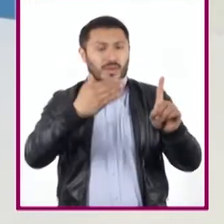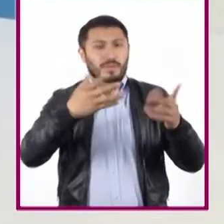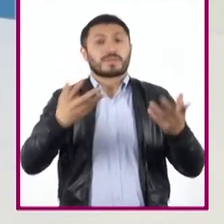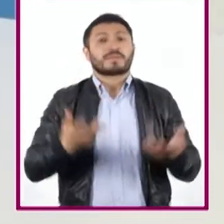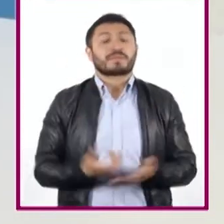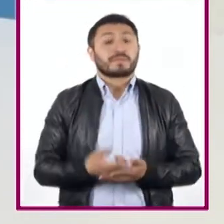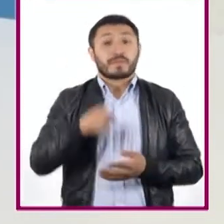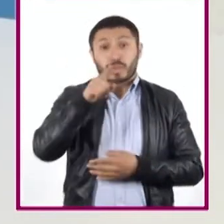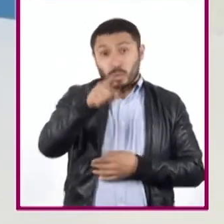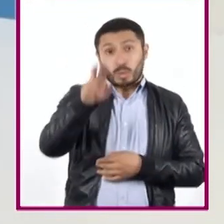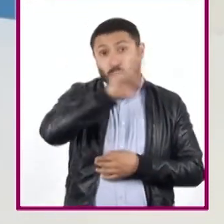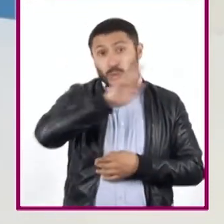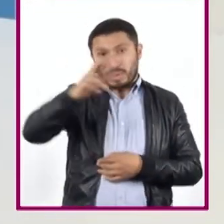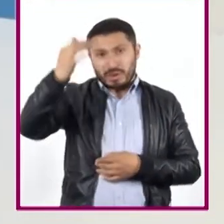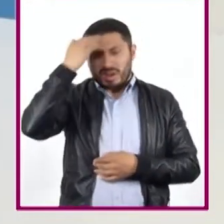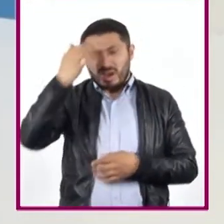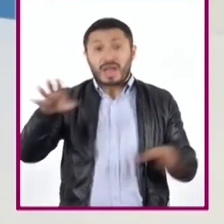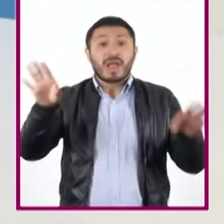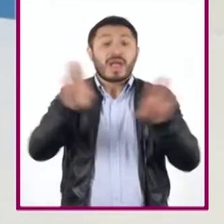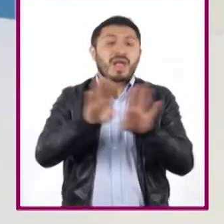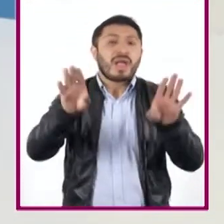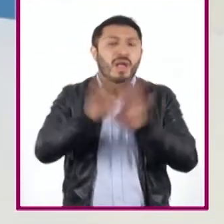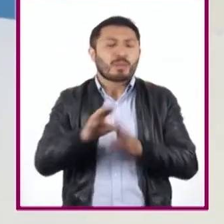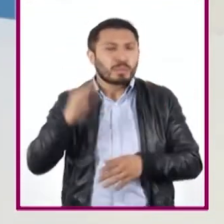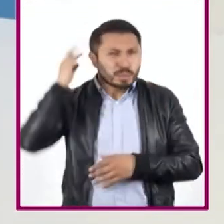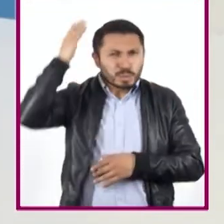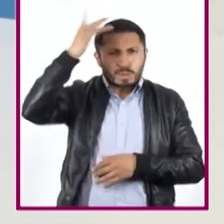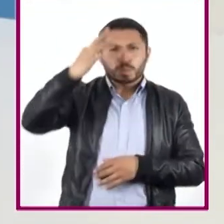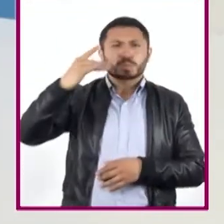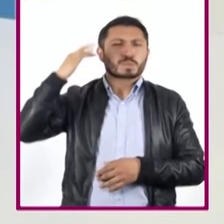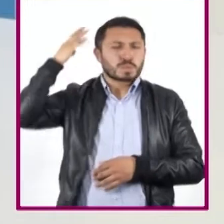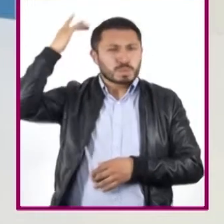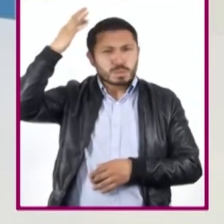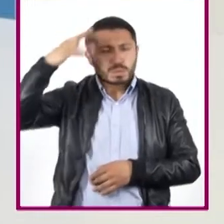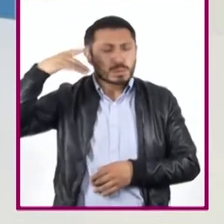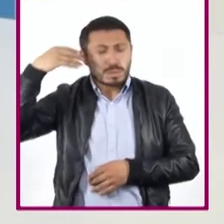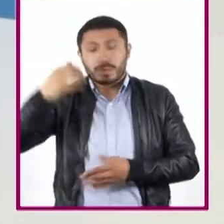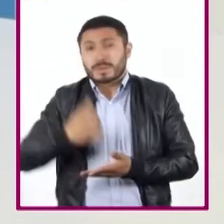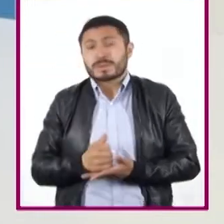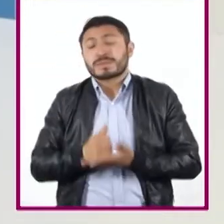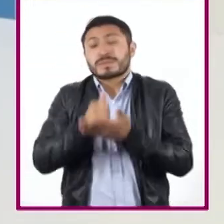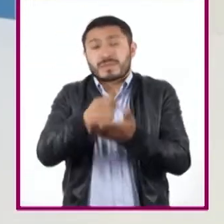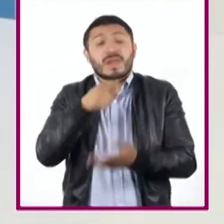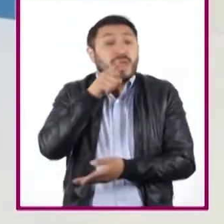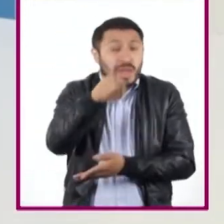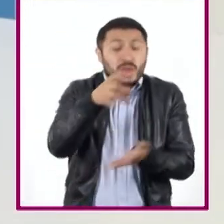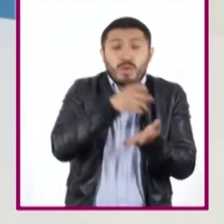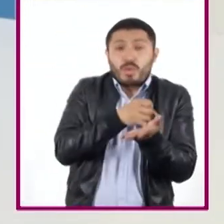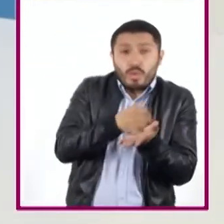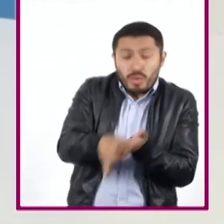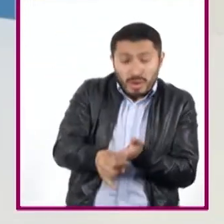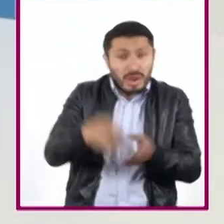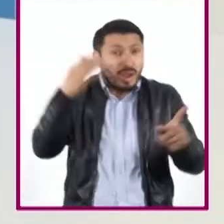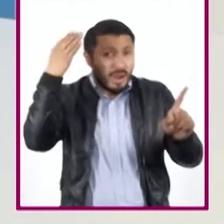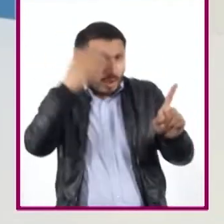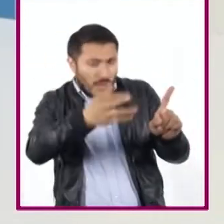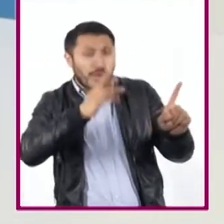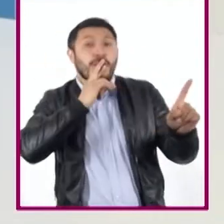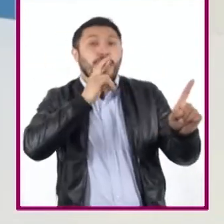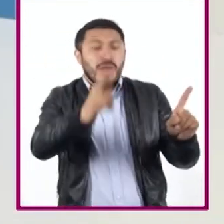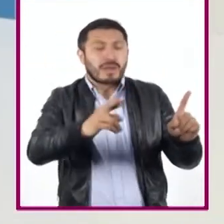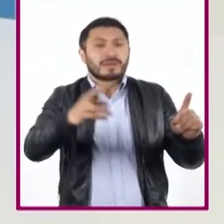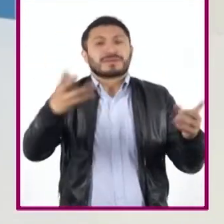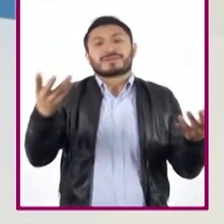que reconozcan cómo el análisis crítico de la información permite tomar decisiones para dar respuestas a